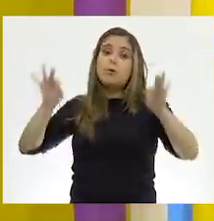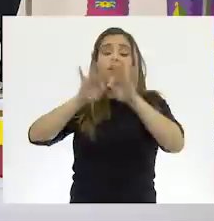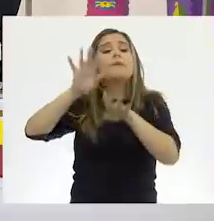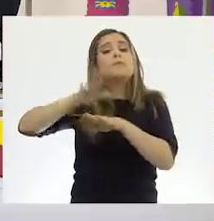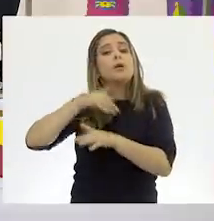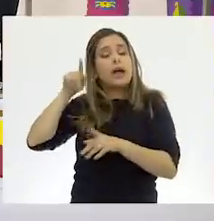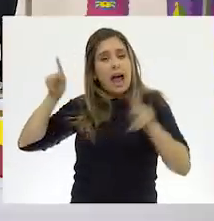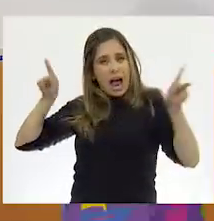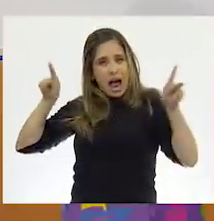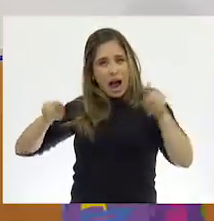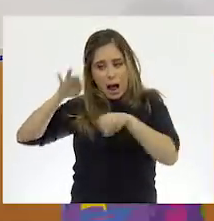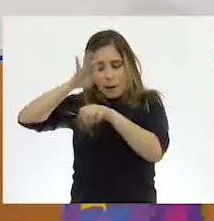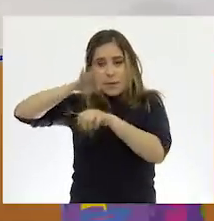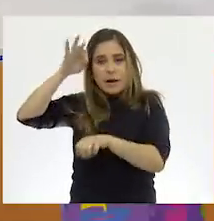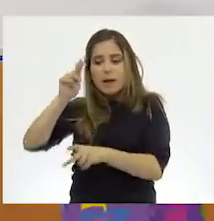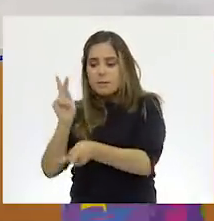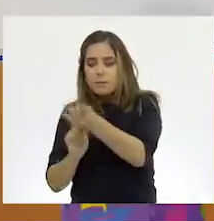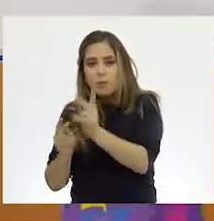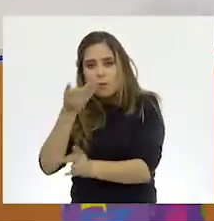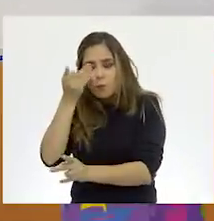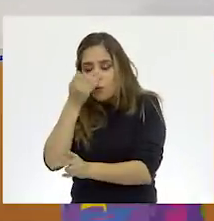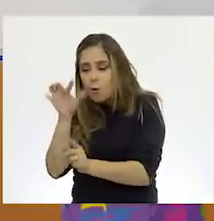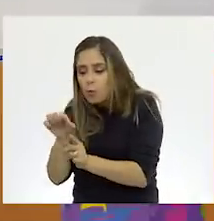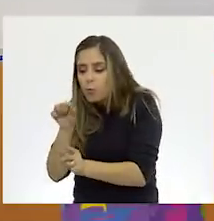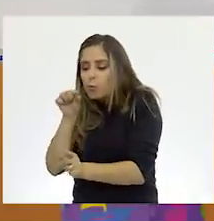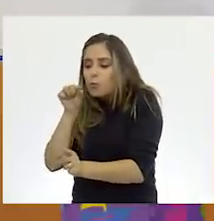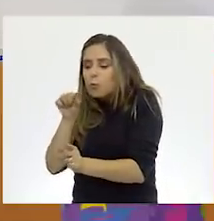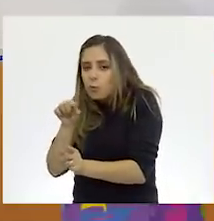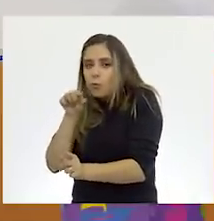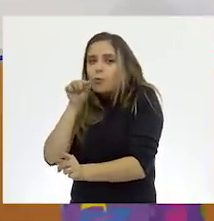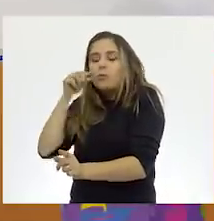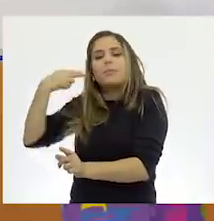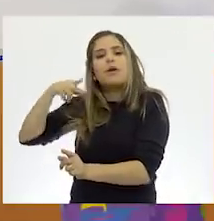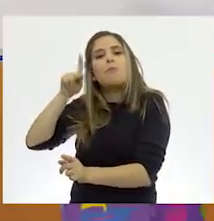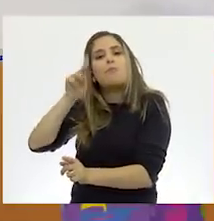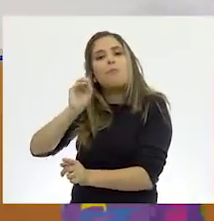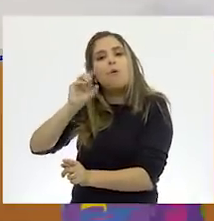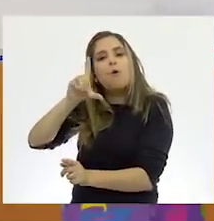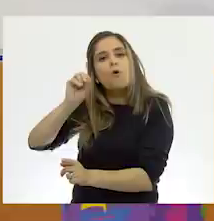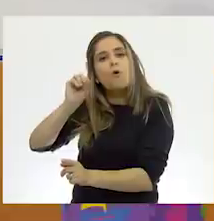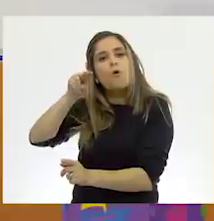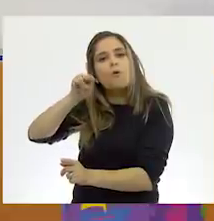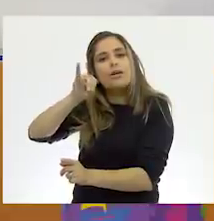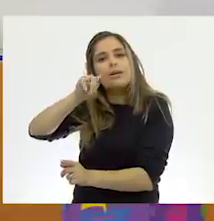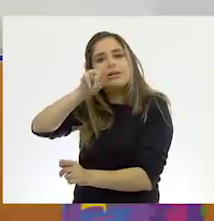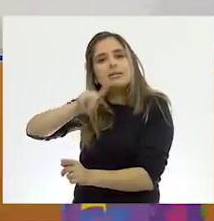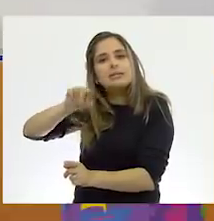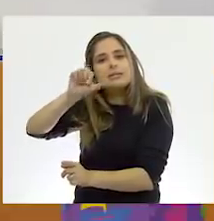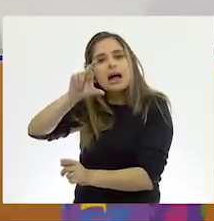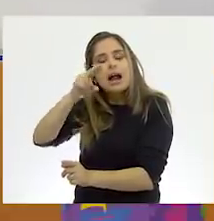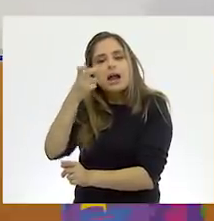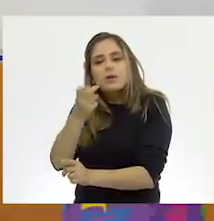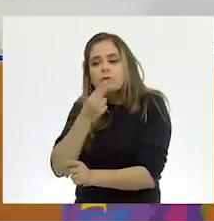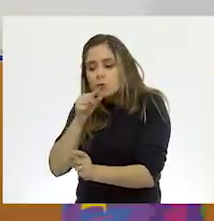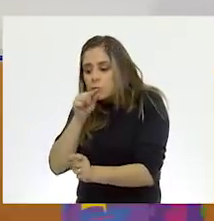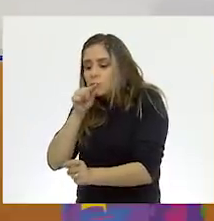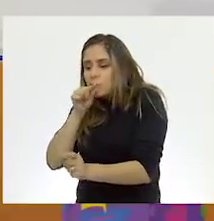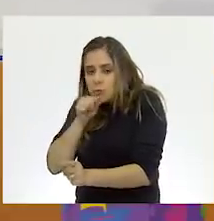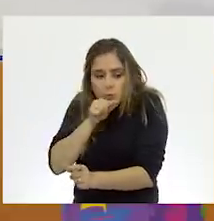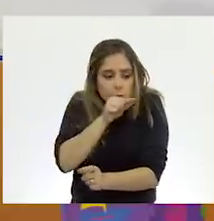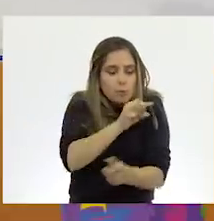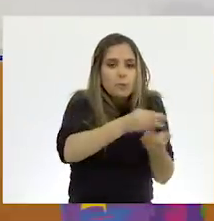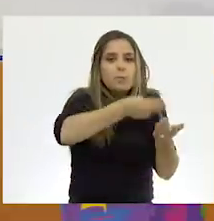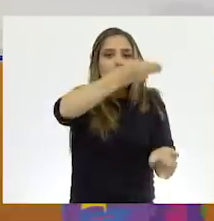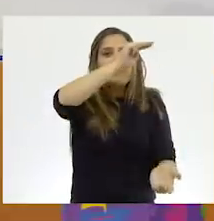Exacto, para los humanos es un animal muy importante y de mucha prioridad por cuidar. Así Pero es. Pero justamente por eso vamos a jugar a la